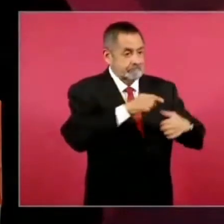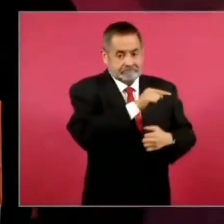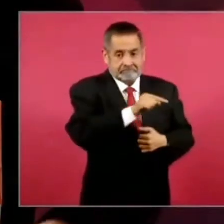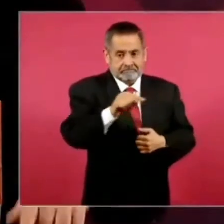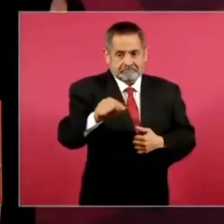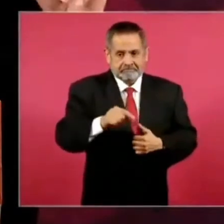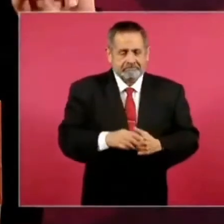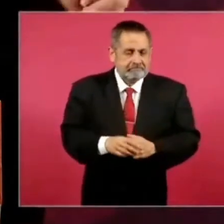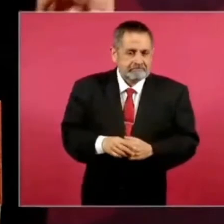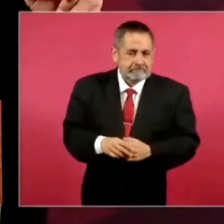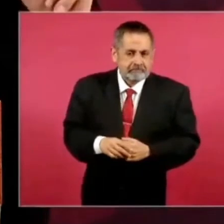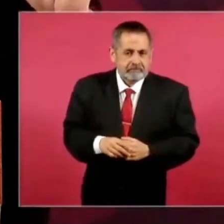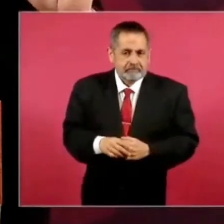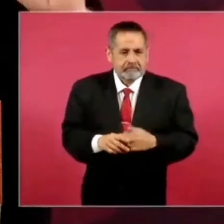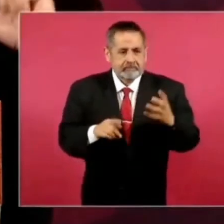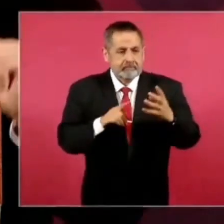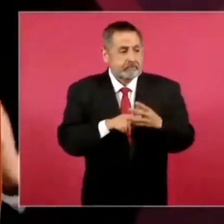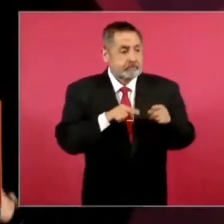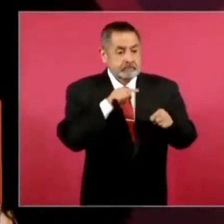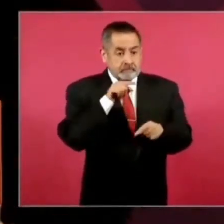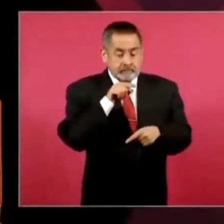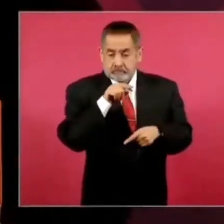No tenía en venta la que compramos,